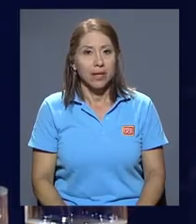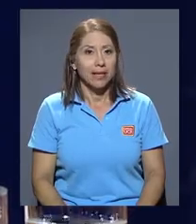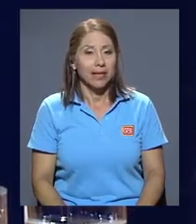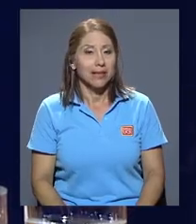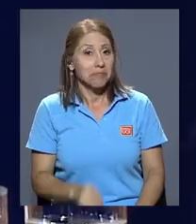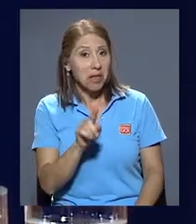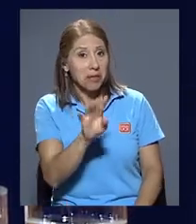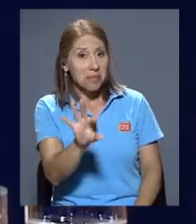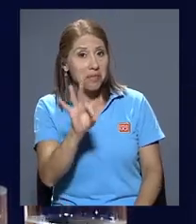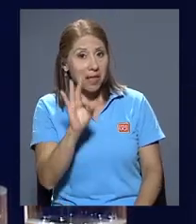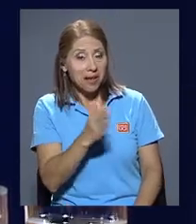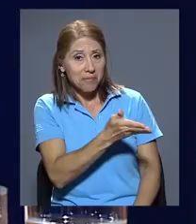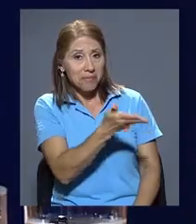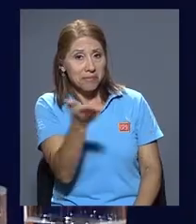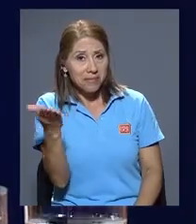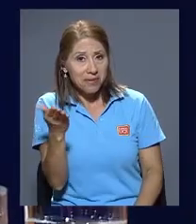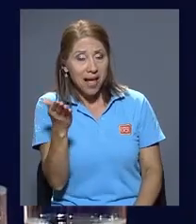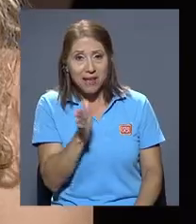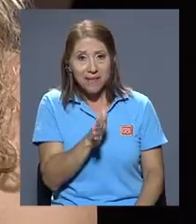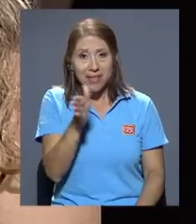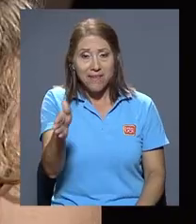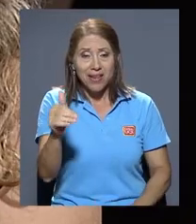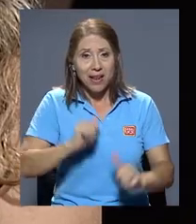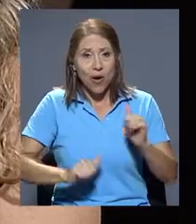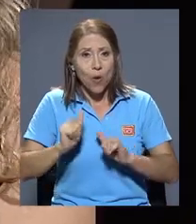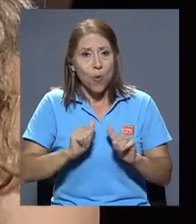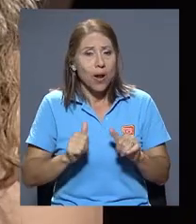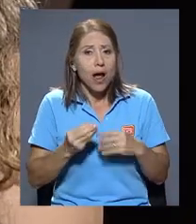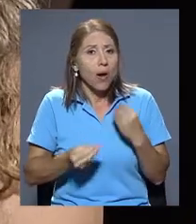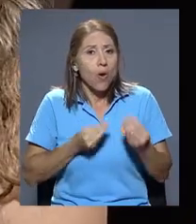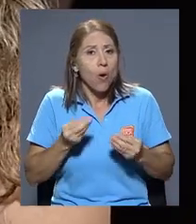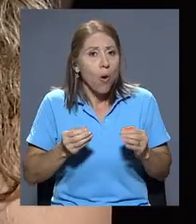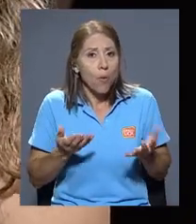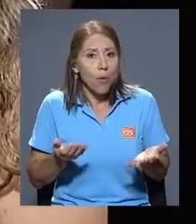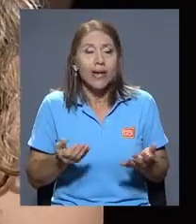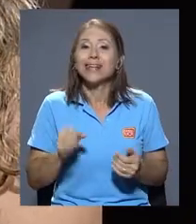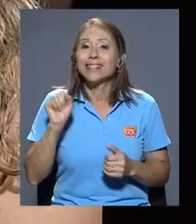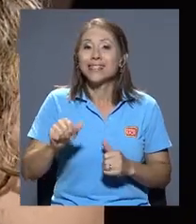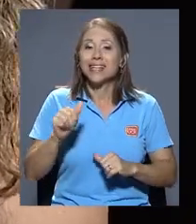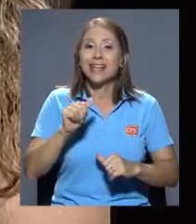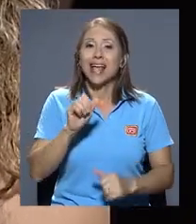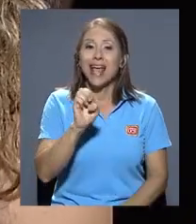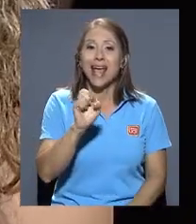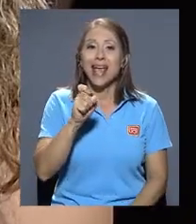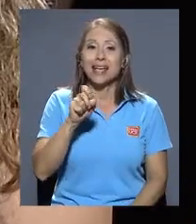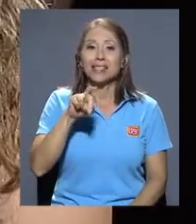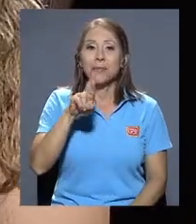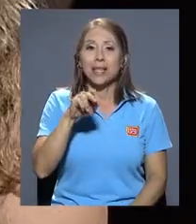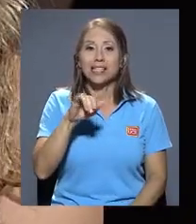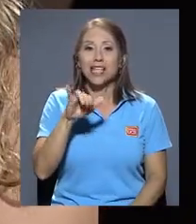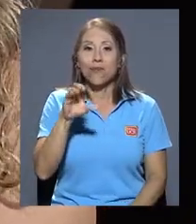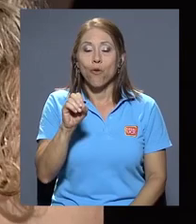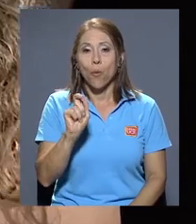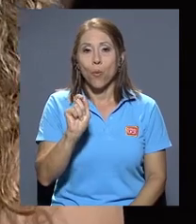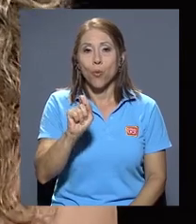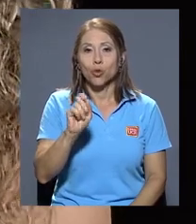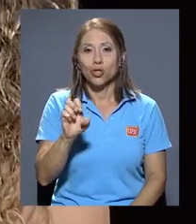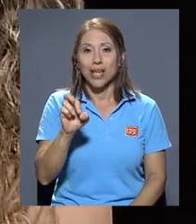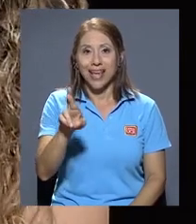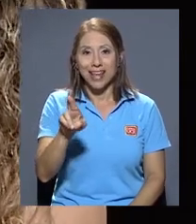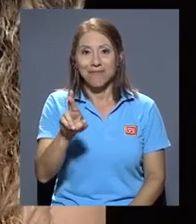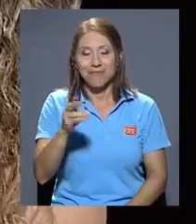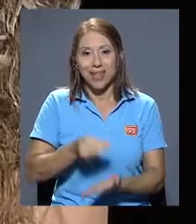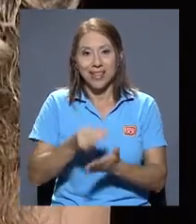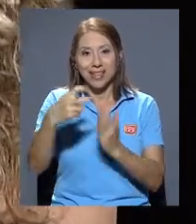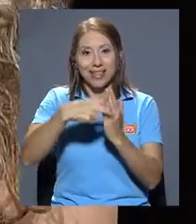público a que vaya a ver la obra y cómo puede... Claro, en expresivo.cr se adquieren las entradas para esta obra, La Construcción del Muro, que está en cartelera